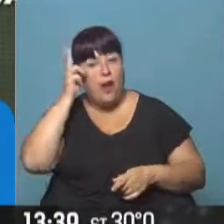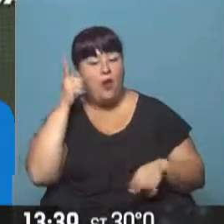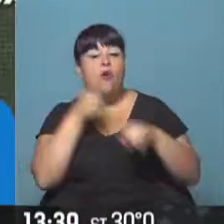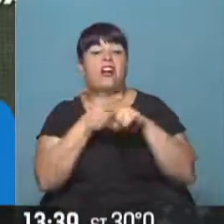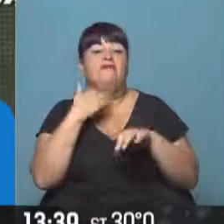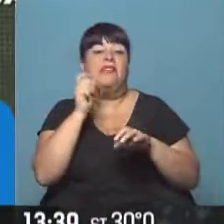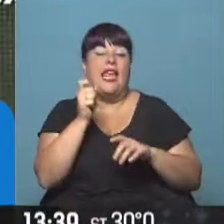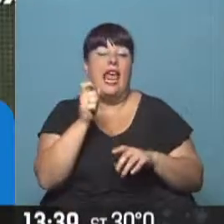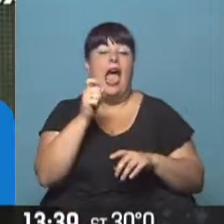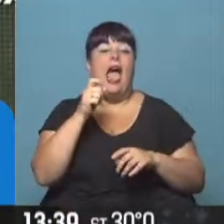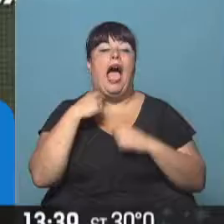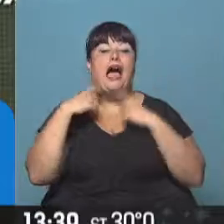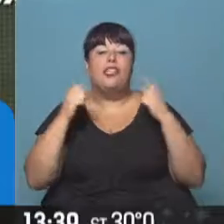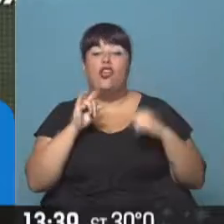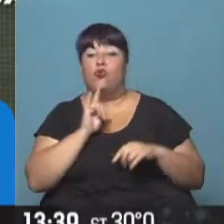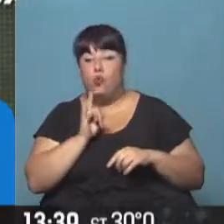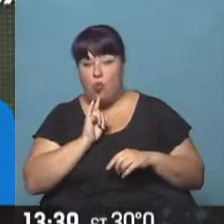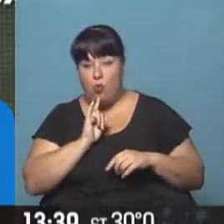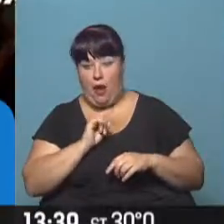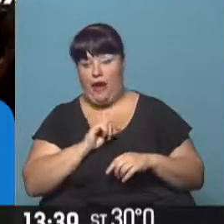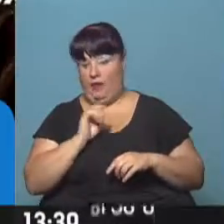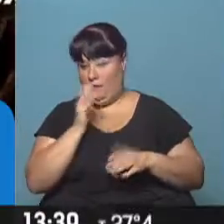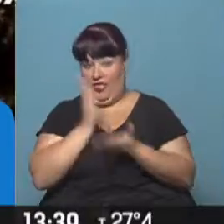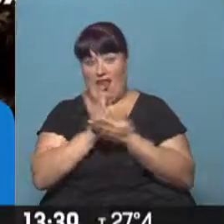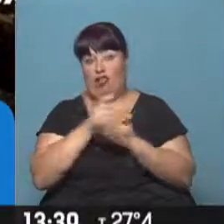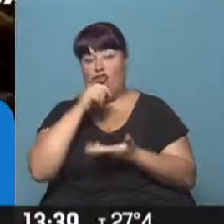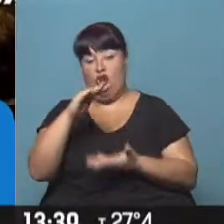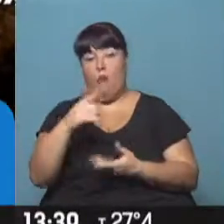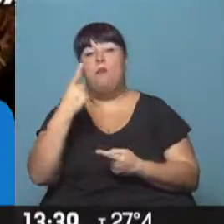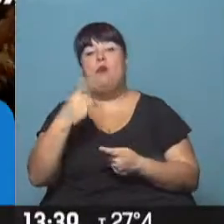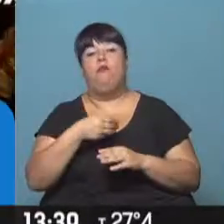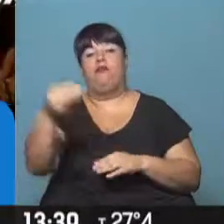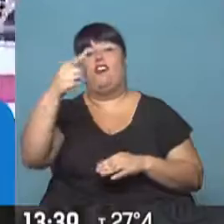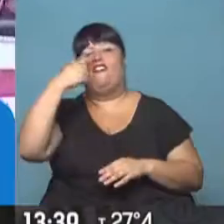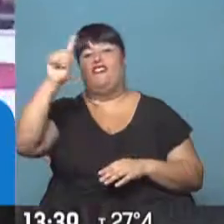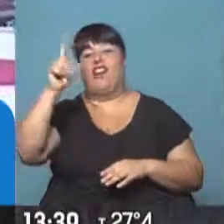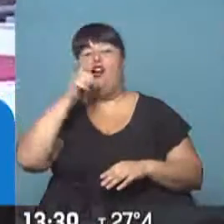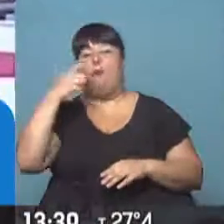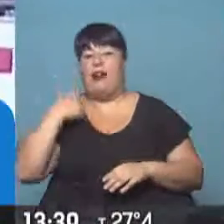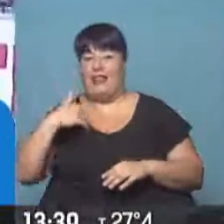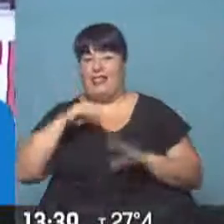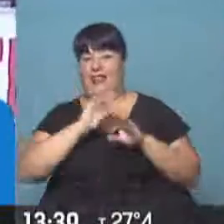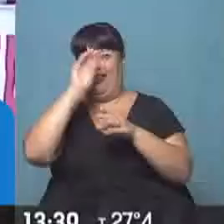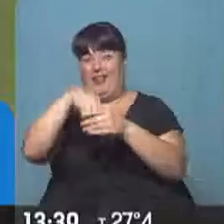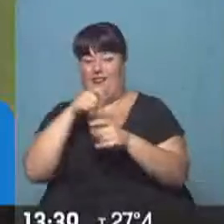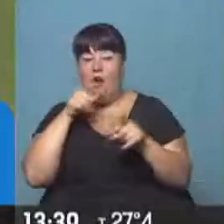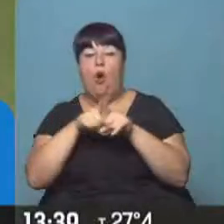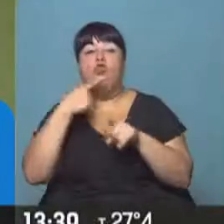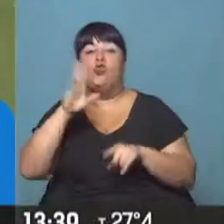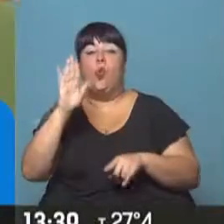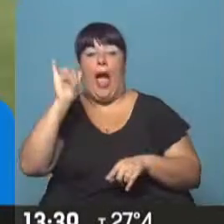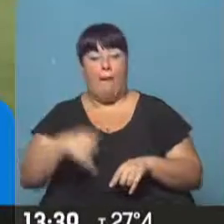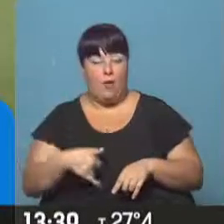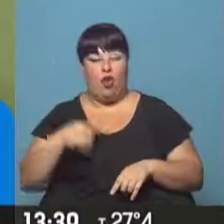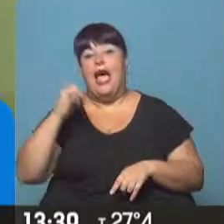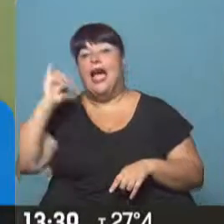a definir, Atlético de Tucumán, que gana el derecho copero tras llegar a la finalísima de la Copa Argentina, como fue subcampeón. Y